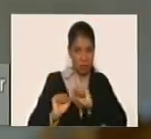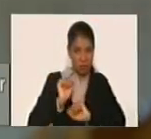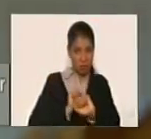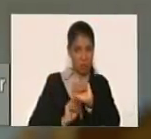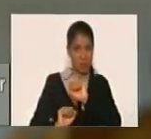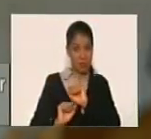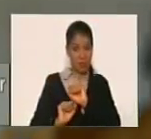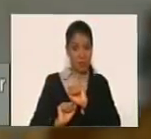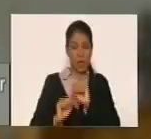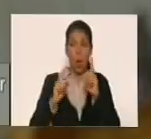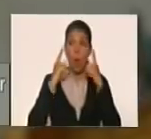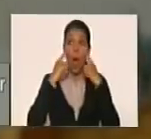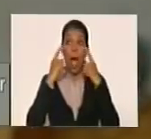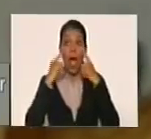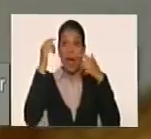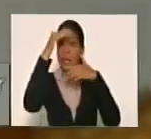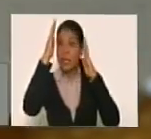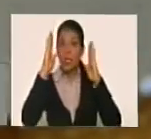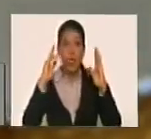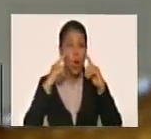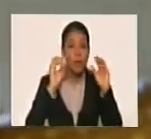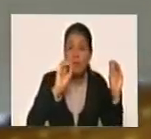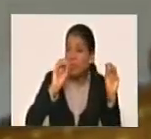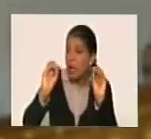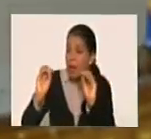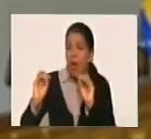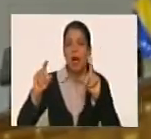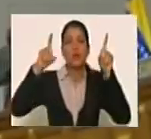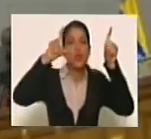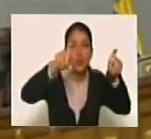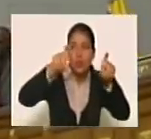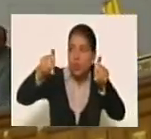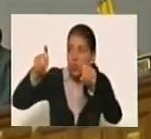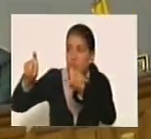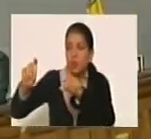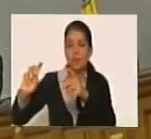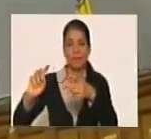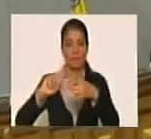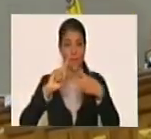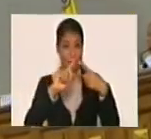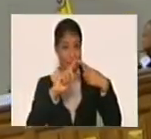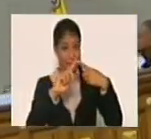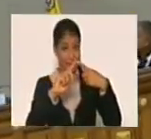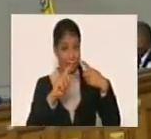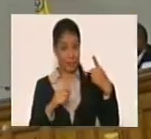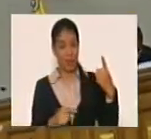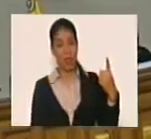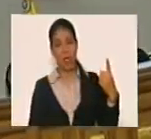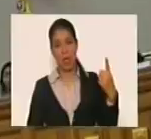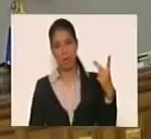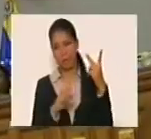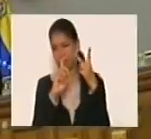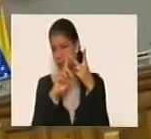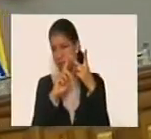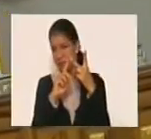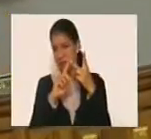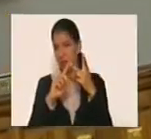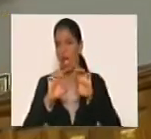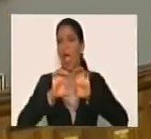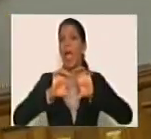Es la parte de alerta, es la parte formativa. Luego una parte que orienta la